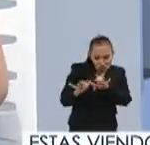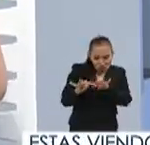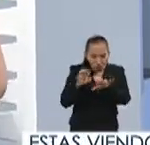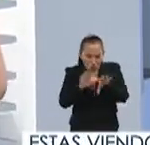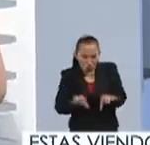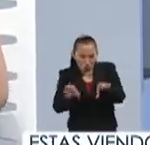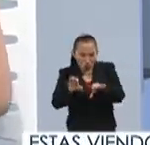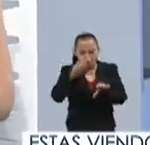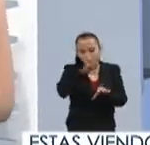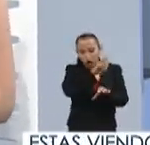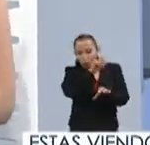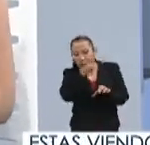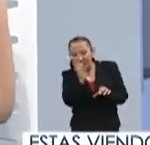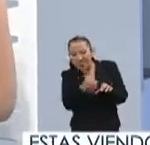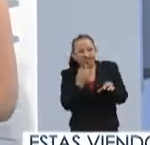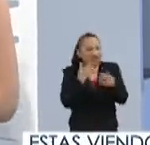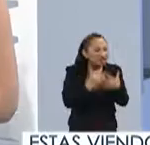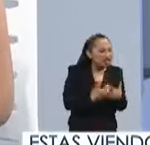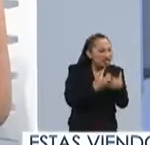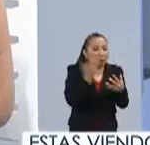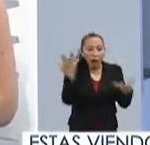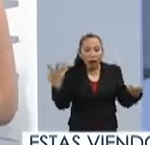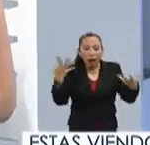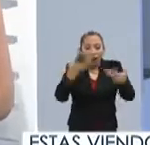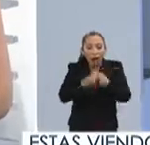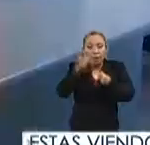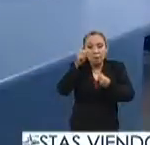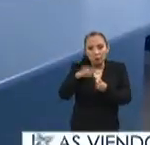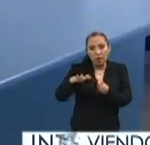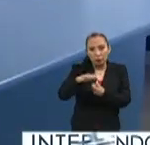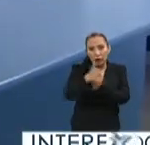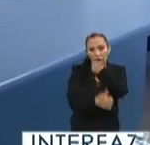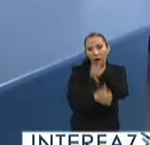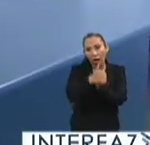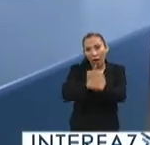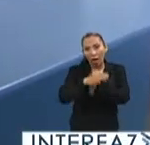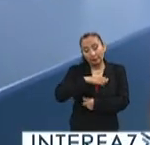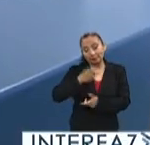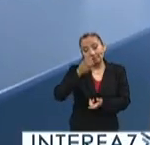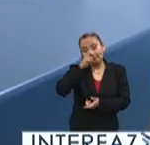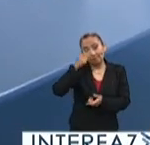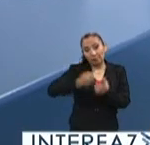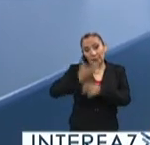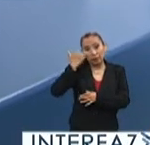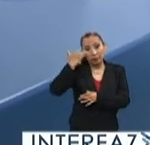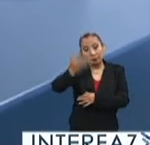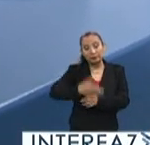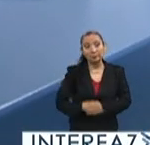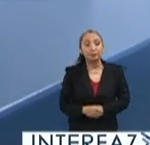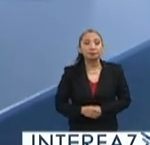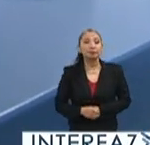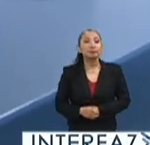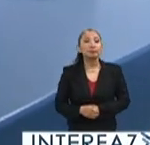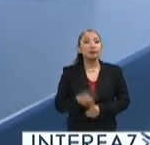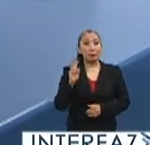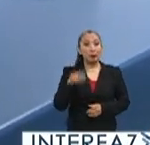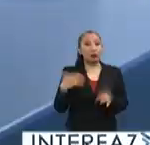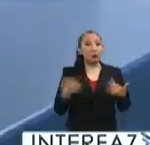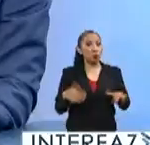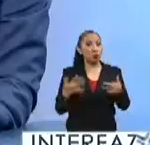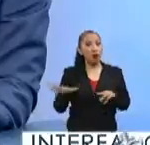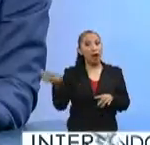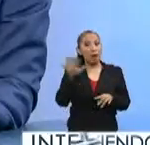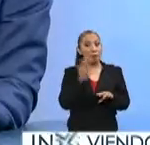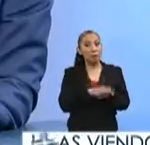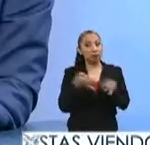hay que aprender robótica para poder integrarnos a estas carreras que exige la nueva era. No, sin duda debe ser una de las